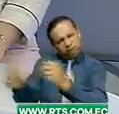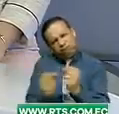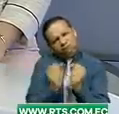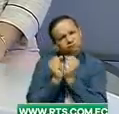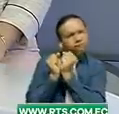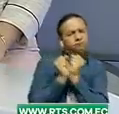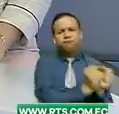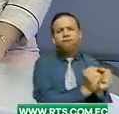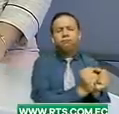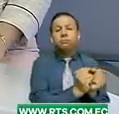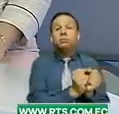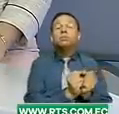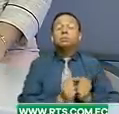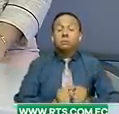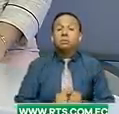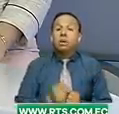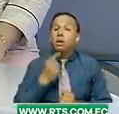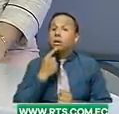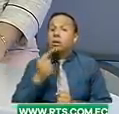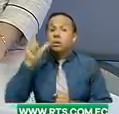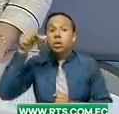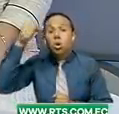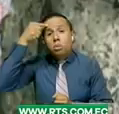las organizaciones.